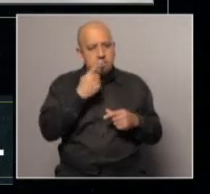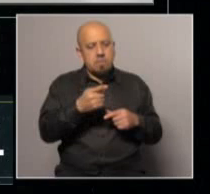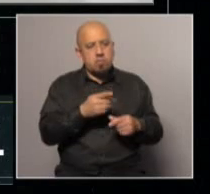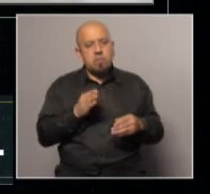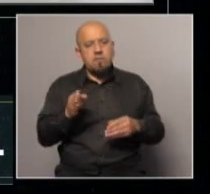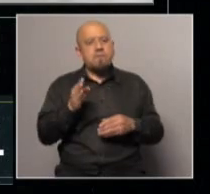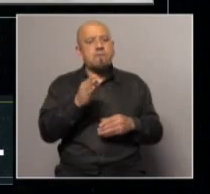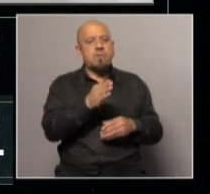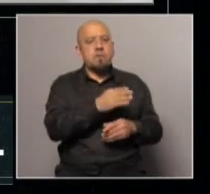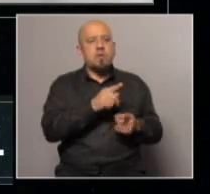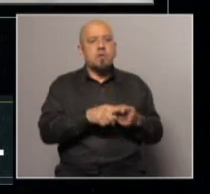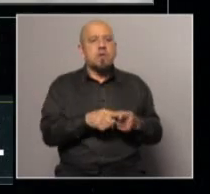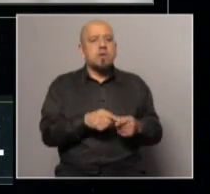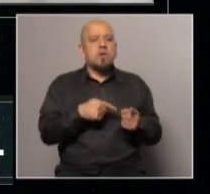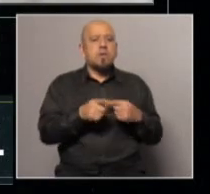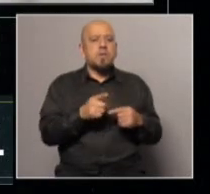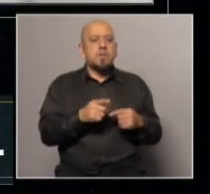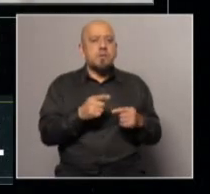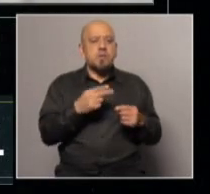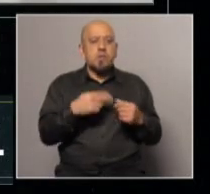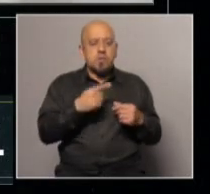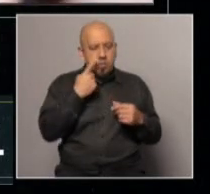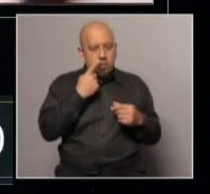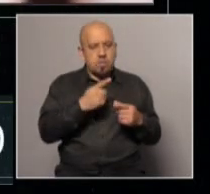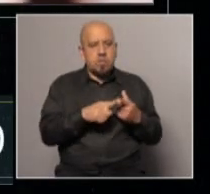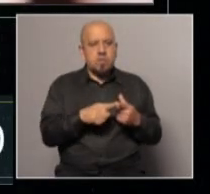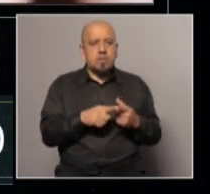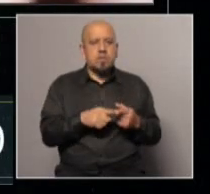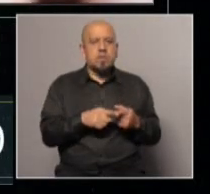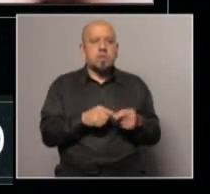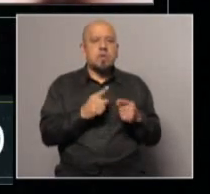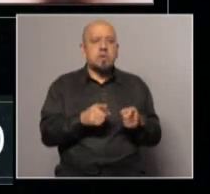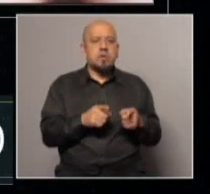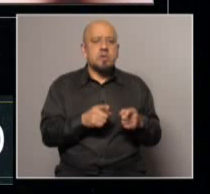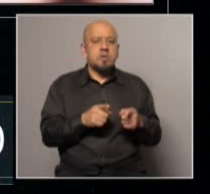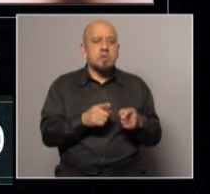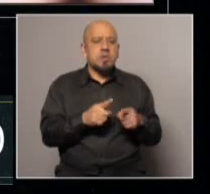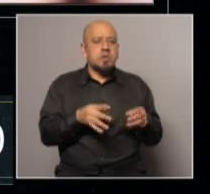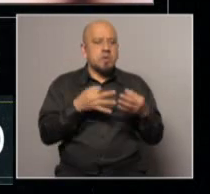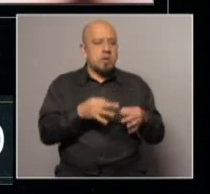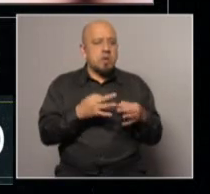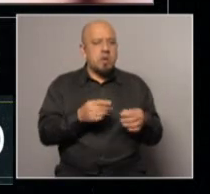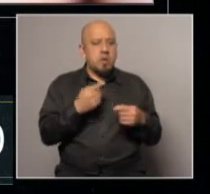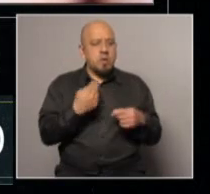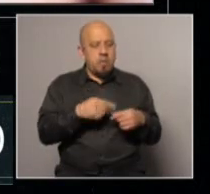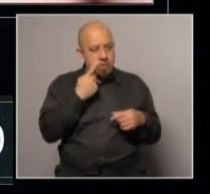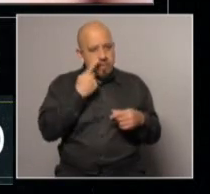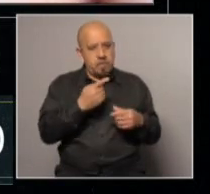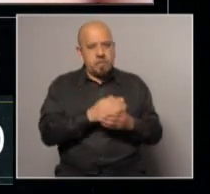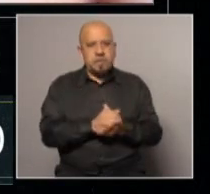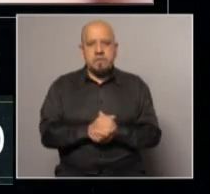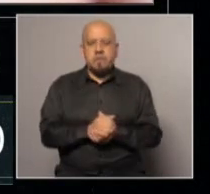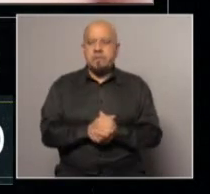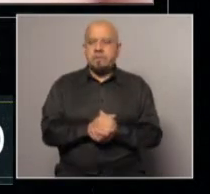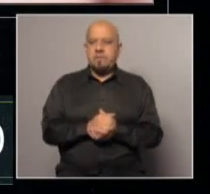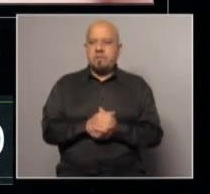habido filtraciones de cannabis, eso nunca lo constatamos. Eso no es una cosa que nosotros hayamos nunca verificado, digamos. Ahora,